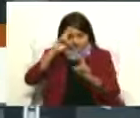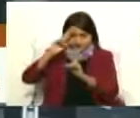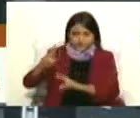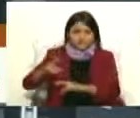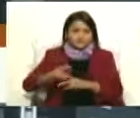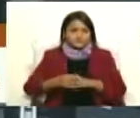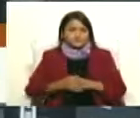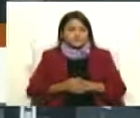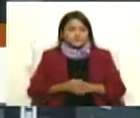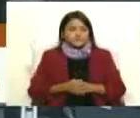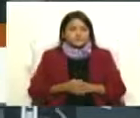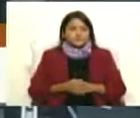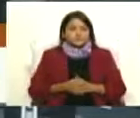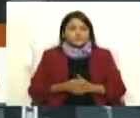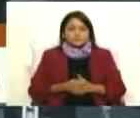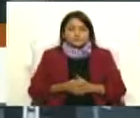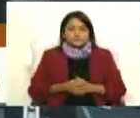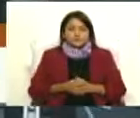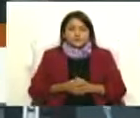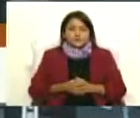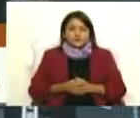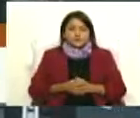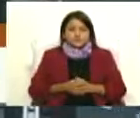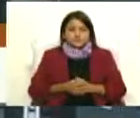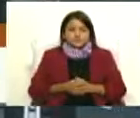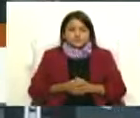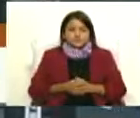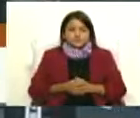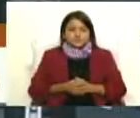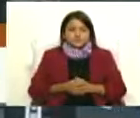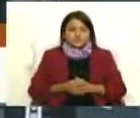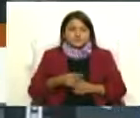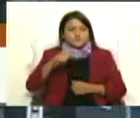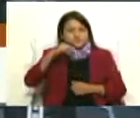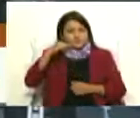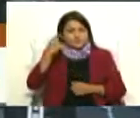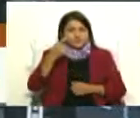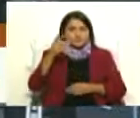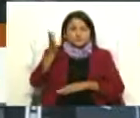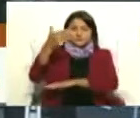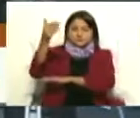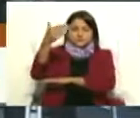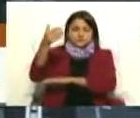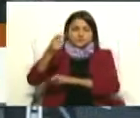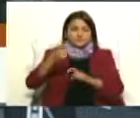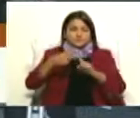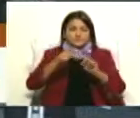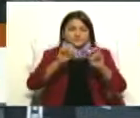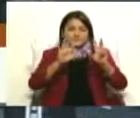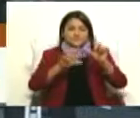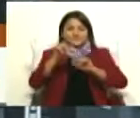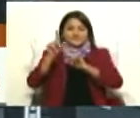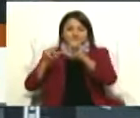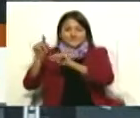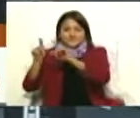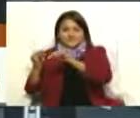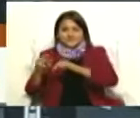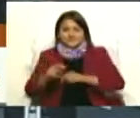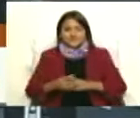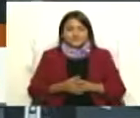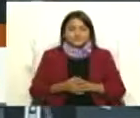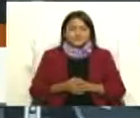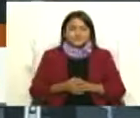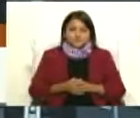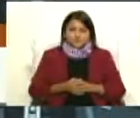quedar con el amarillo, con el azul, con el rojo, con nuestras 8 estrellas, la estrella de la Guayana